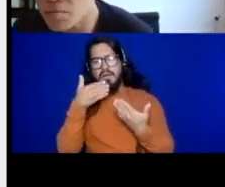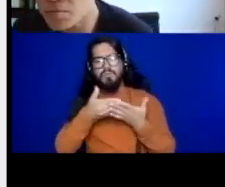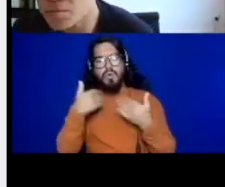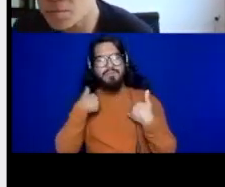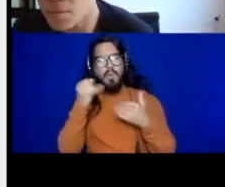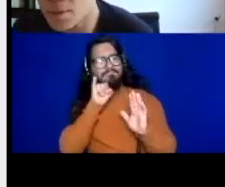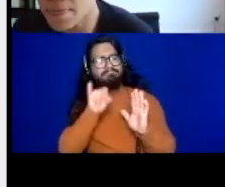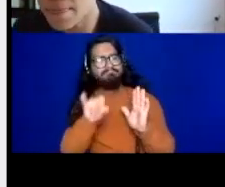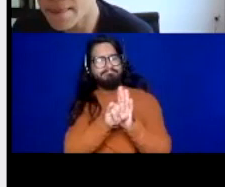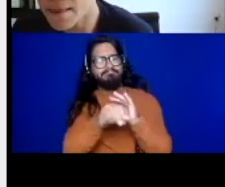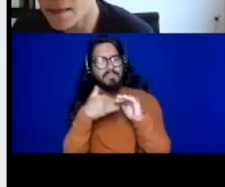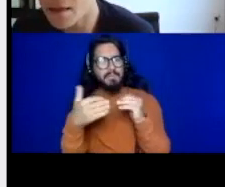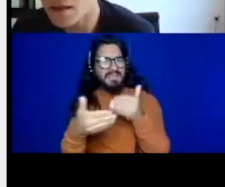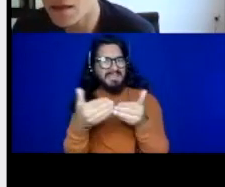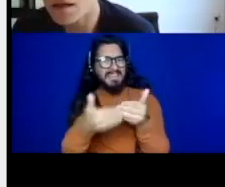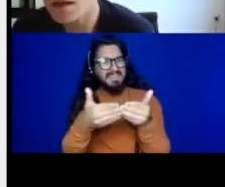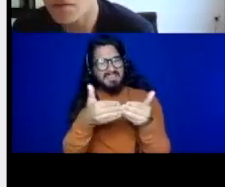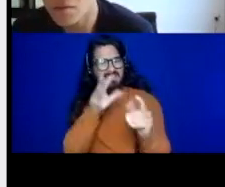poder identificar un correo.